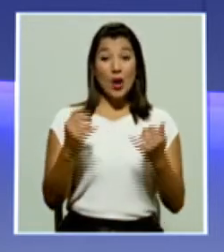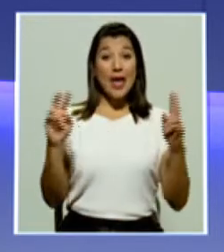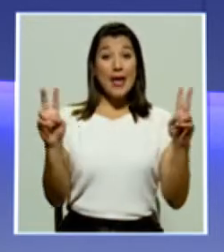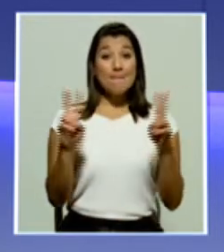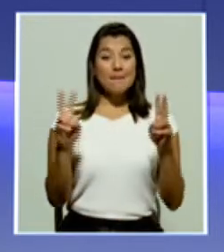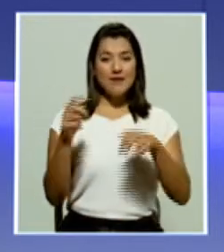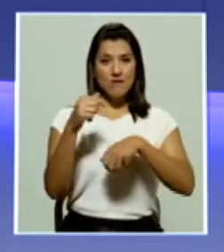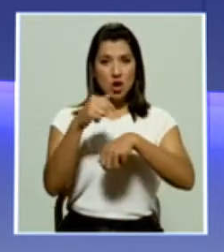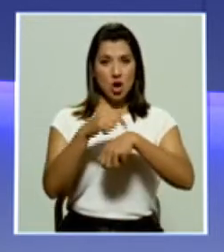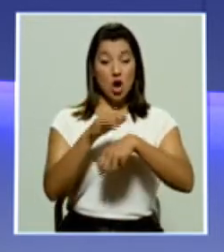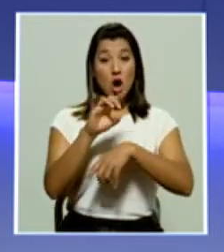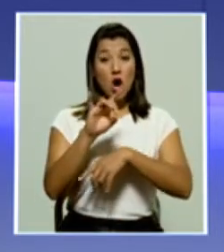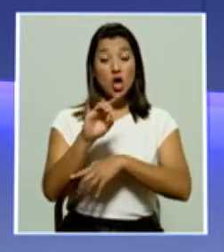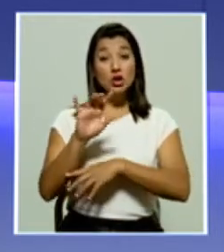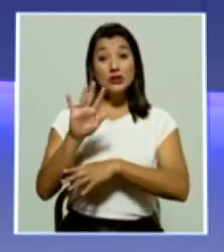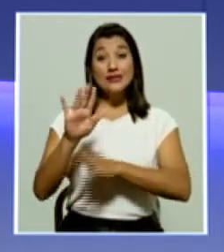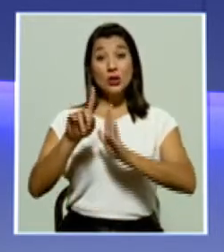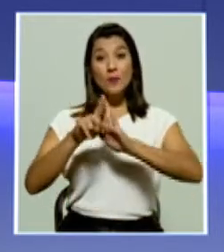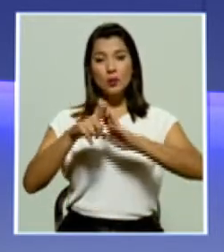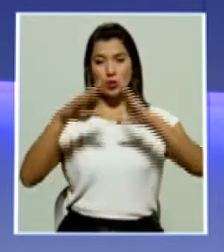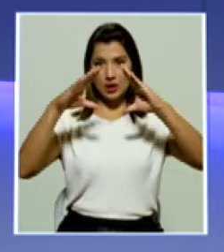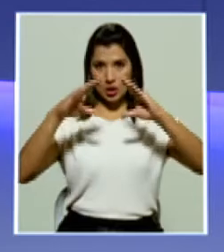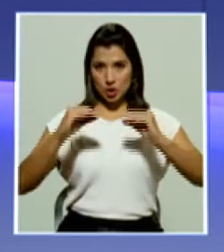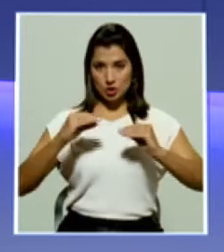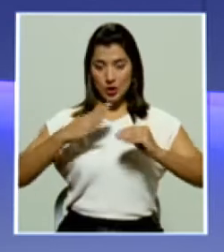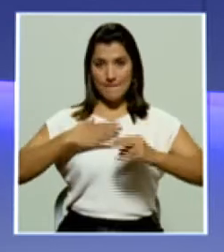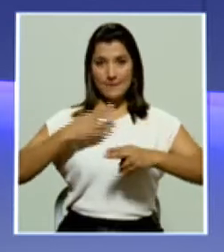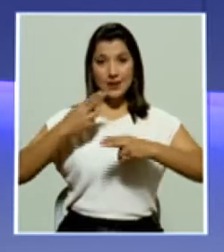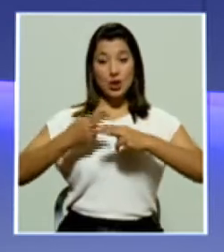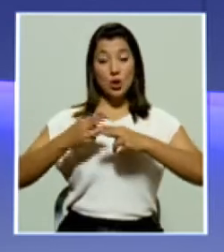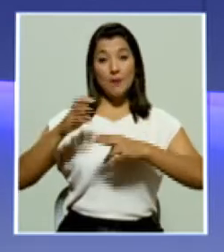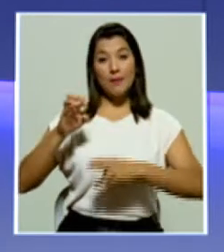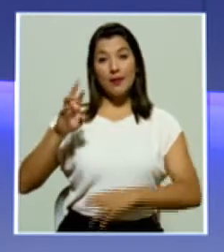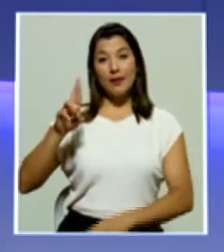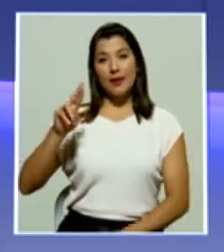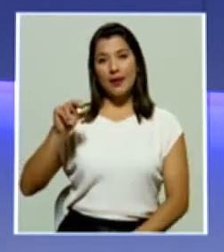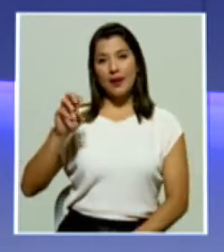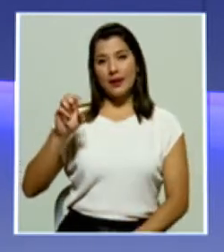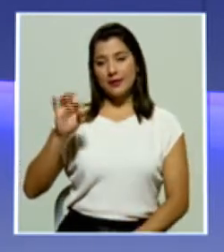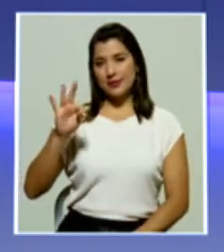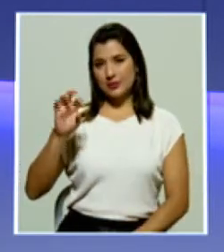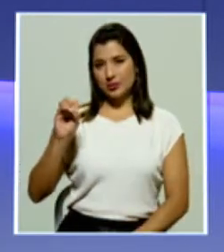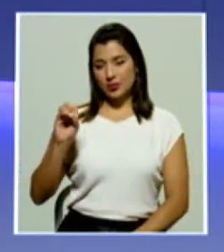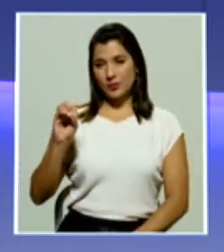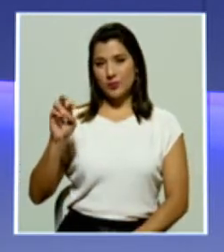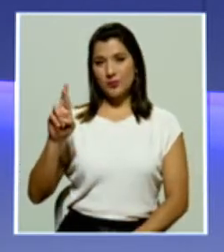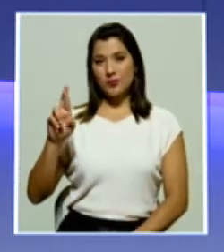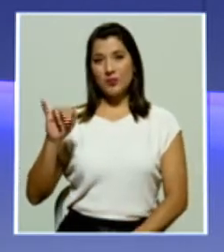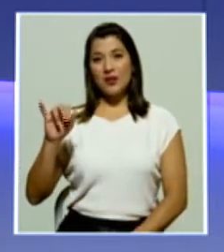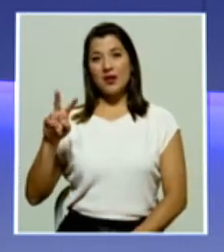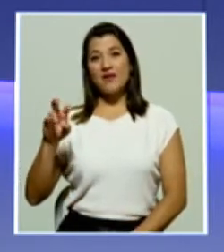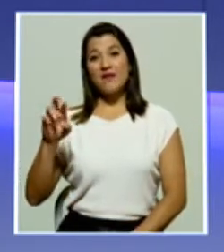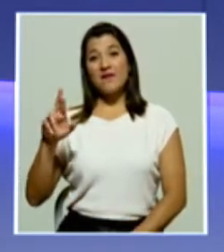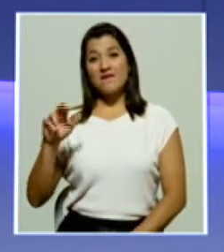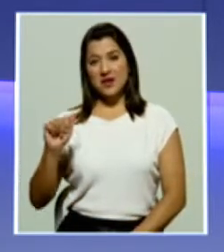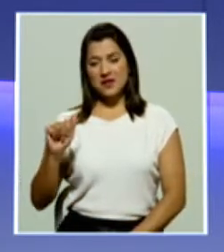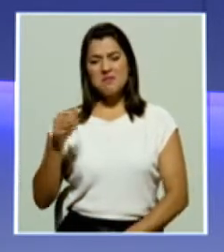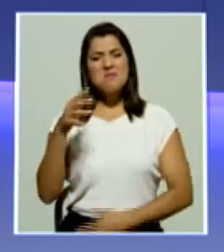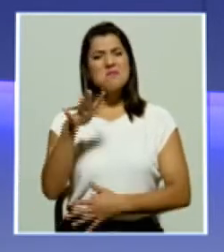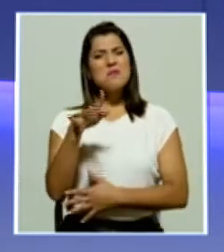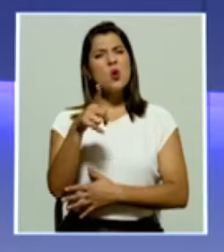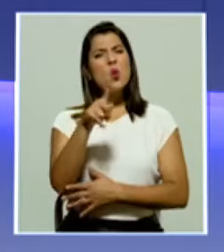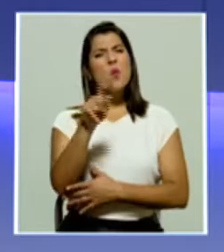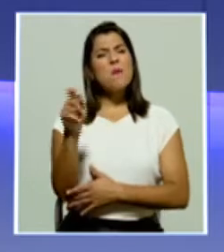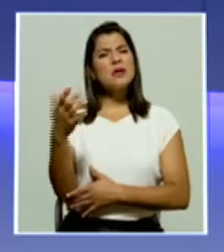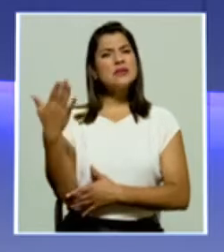a las 8:05 de la noche. Soy Ernesto Rivera. Hace poco más de un mes, luego de